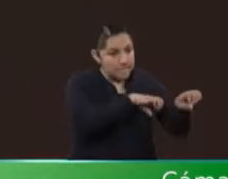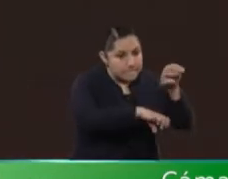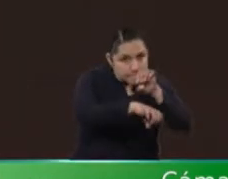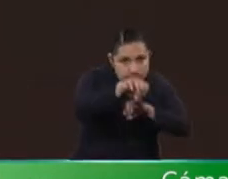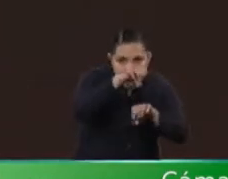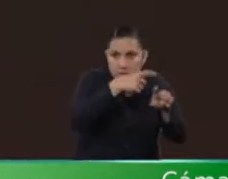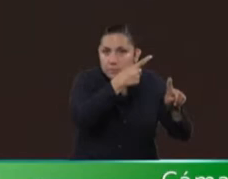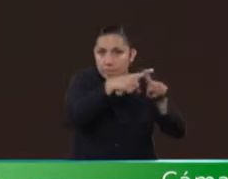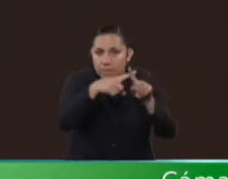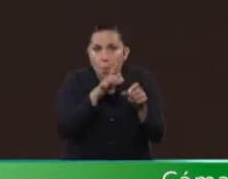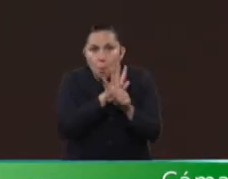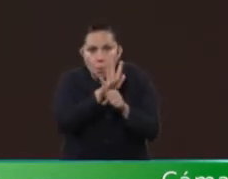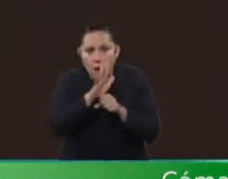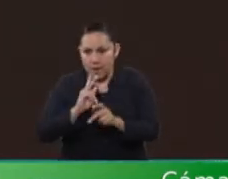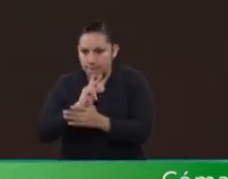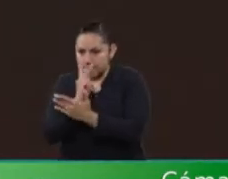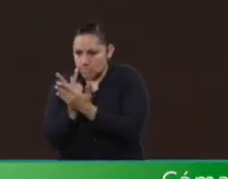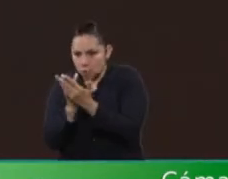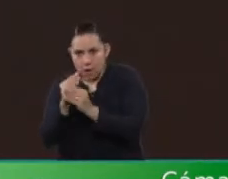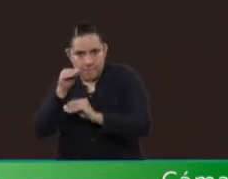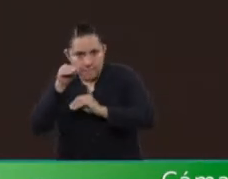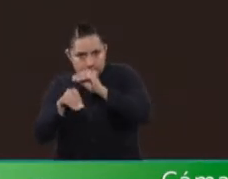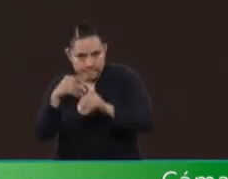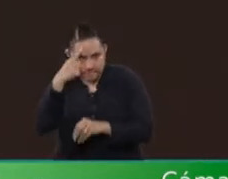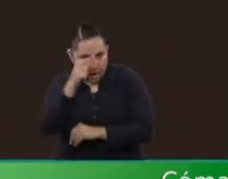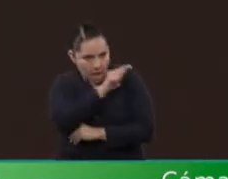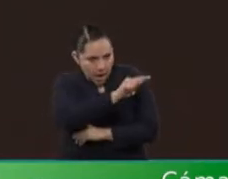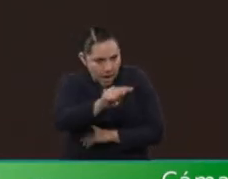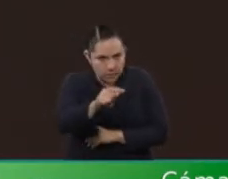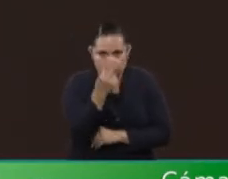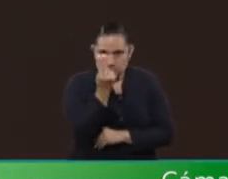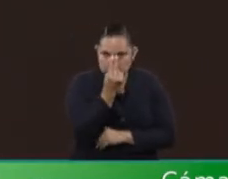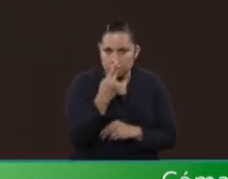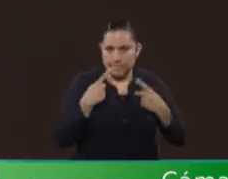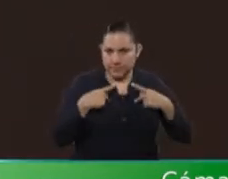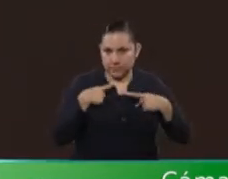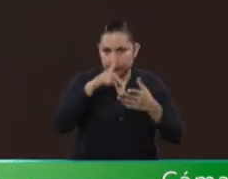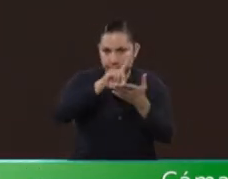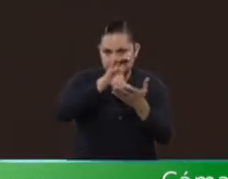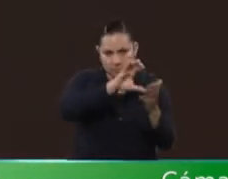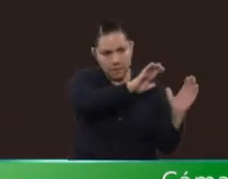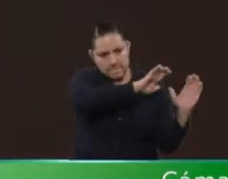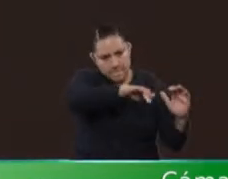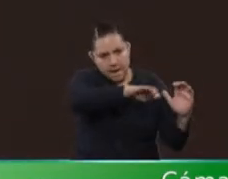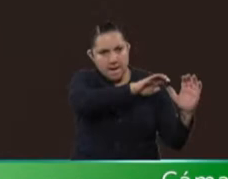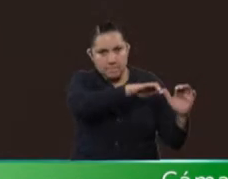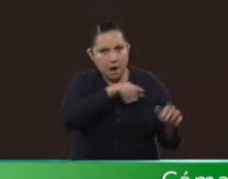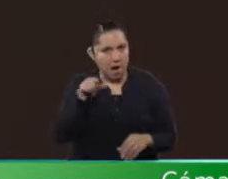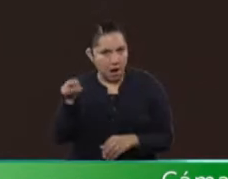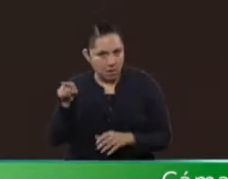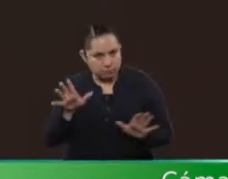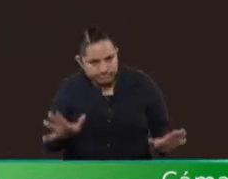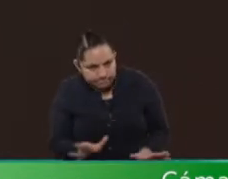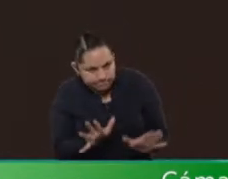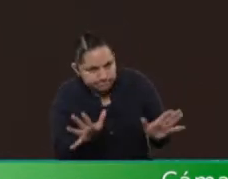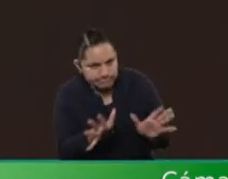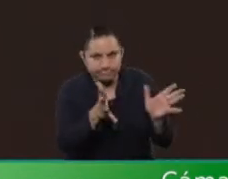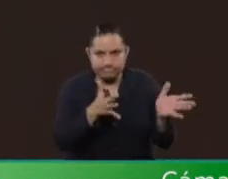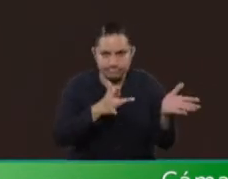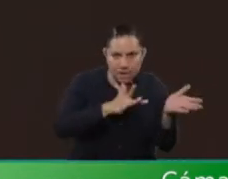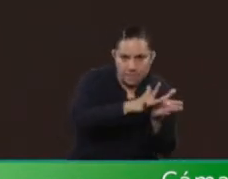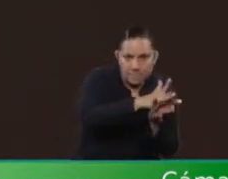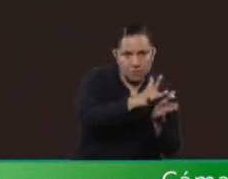puedan potenciar la contratación de las personas con discapacidad. Y el indicador del porcentaje